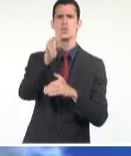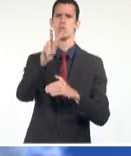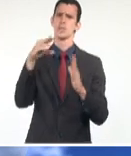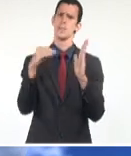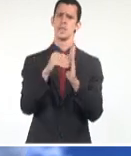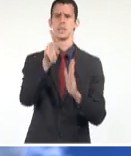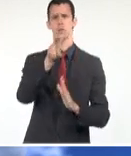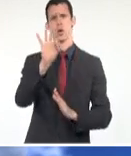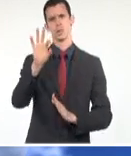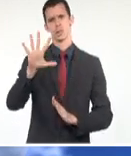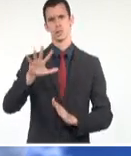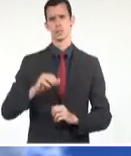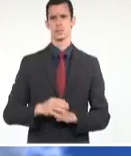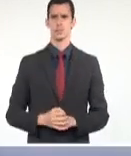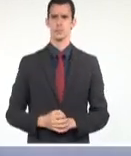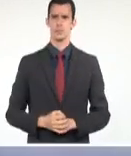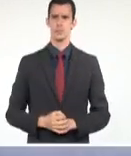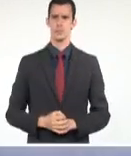12.185. De los